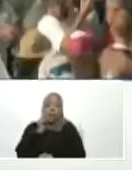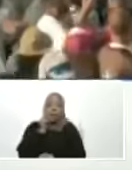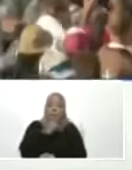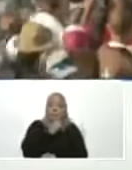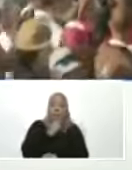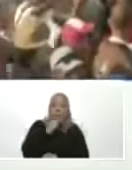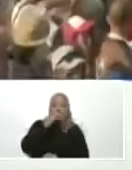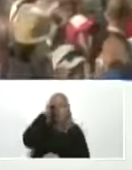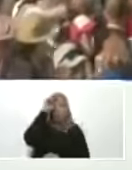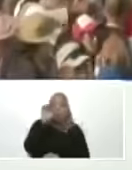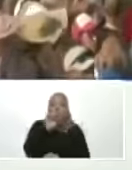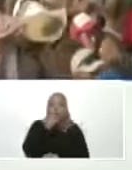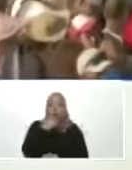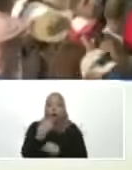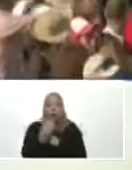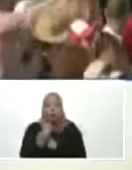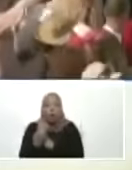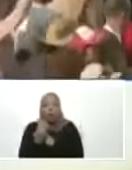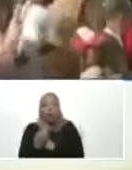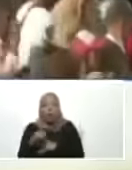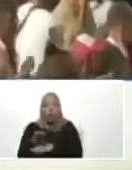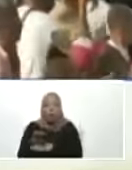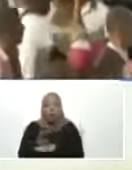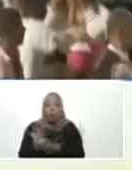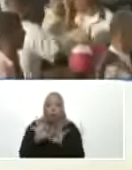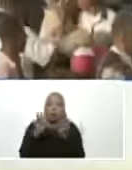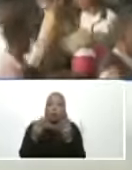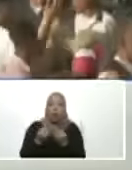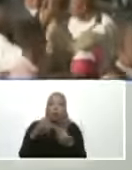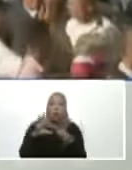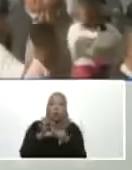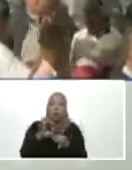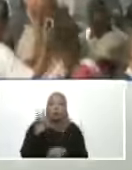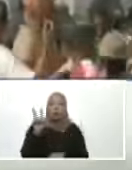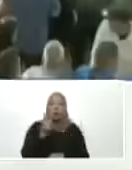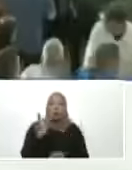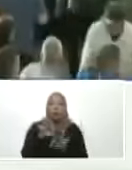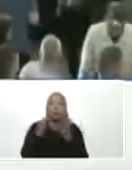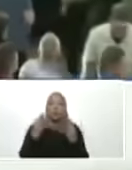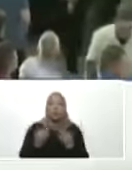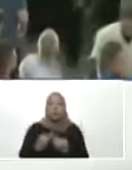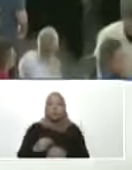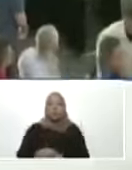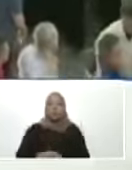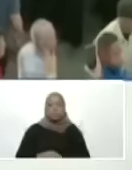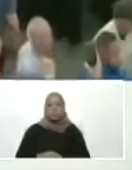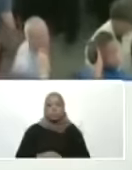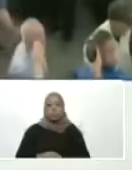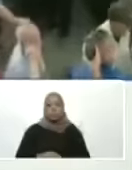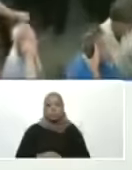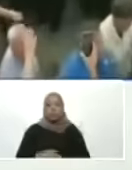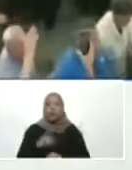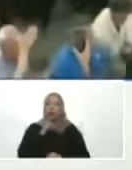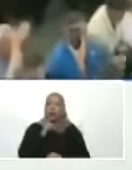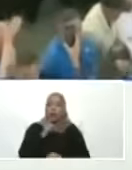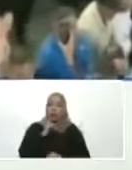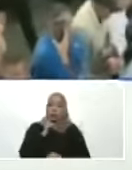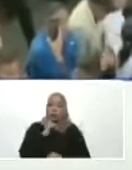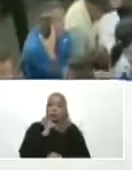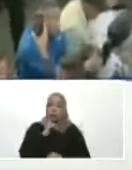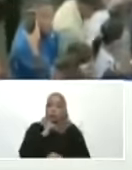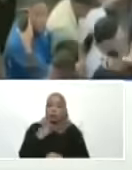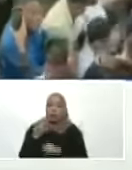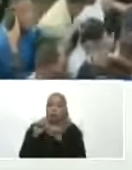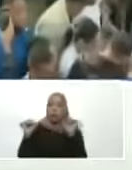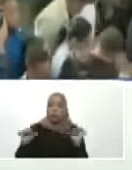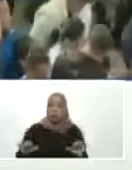abuelo, a la abuela, del amor en familia, de la unión en familia. Entonces la dicotomía entre el modelo